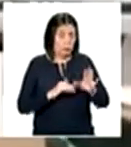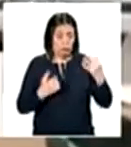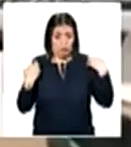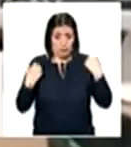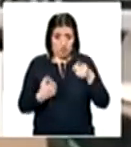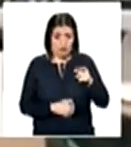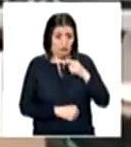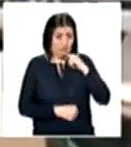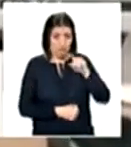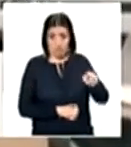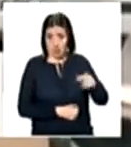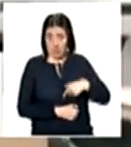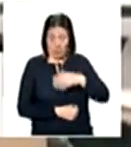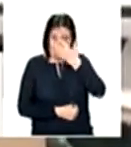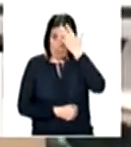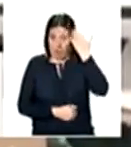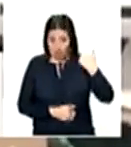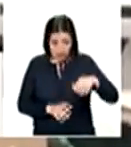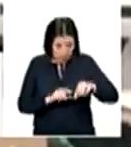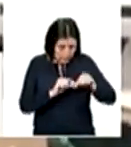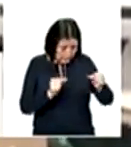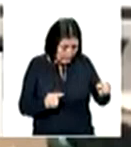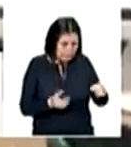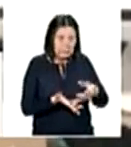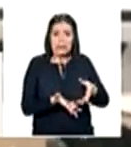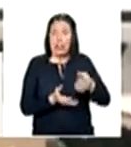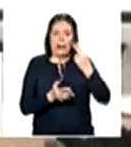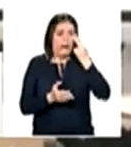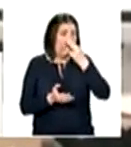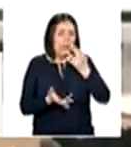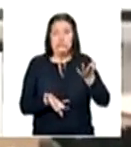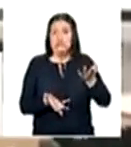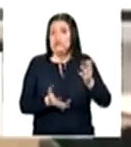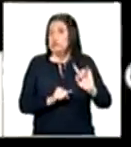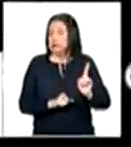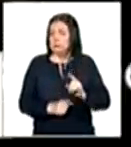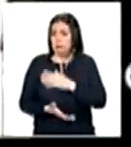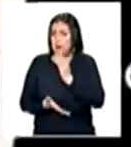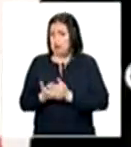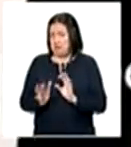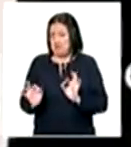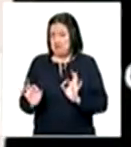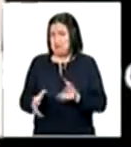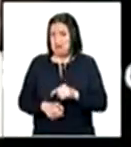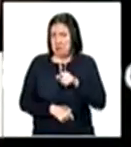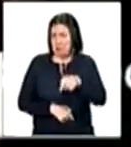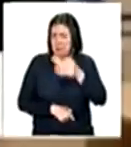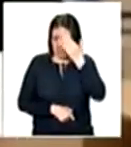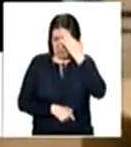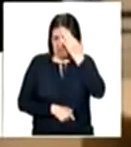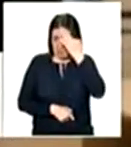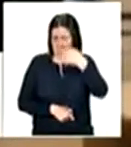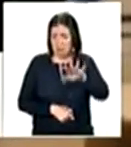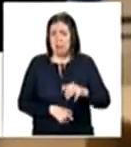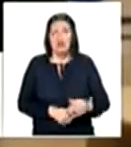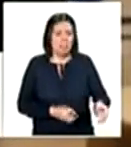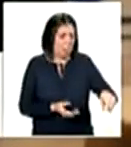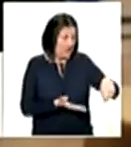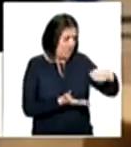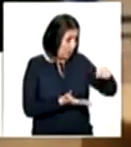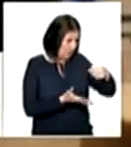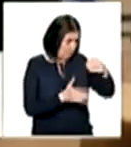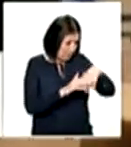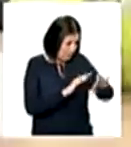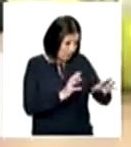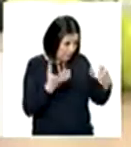Para esta joven, olvidarse su set de maquillaje al ir al trabajo no es ningún problema. Ella sabe usar la comida que encuentra en